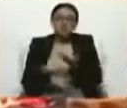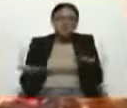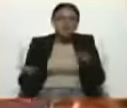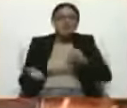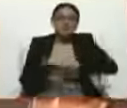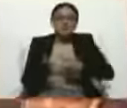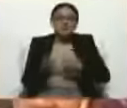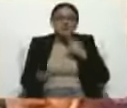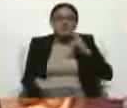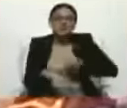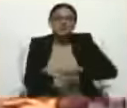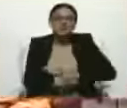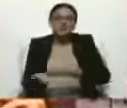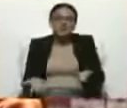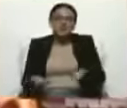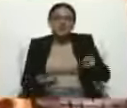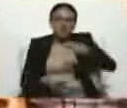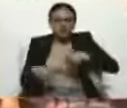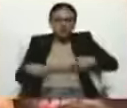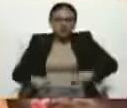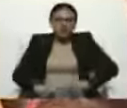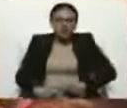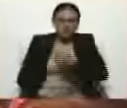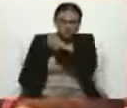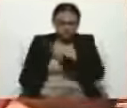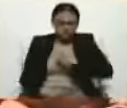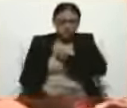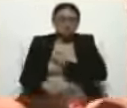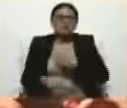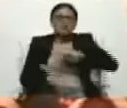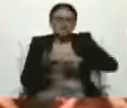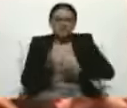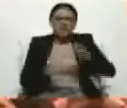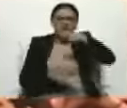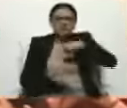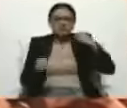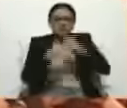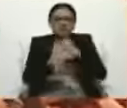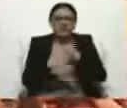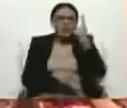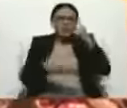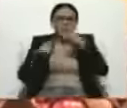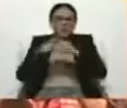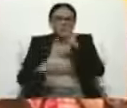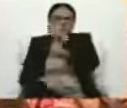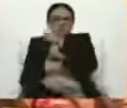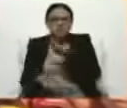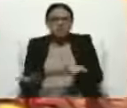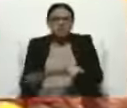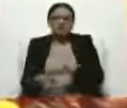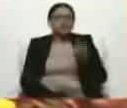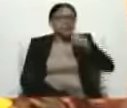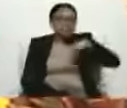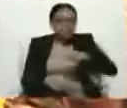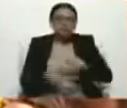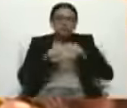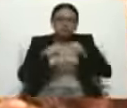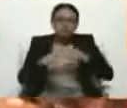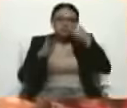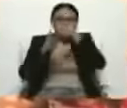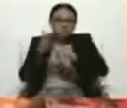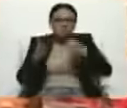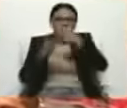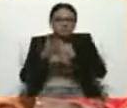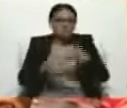este esfuerzo del 1x10, que hagamos las cosas bien. Ahora, luego del 1x10, de prepararnos para la defensa